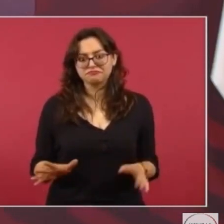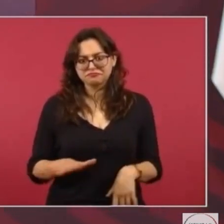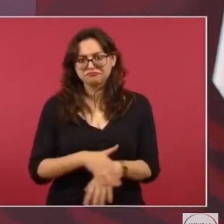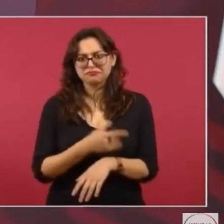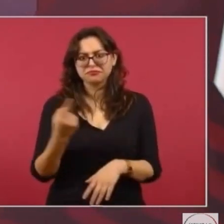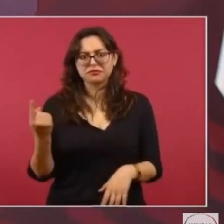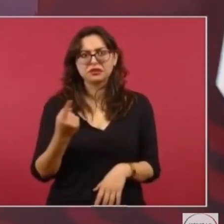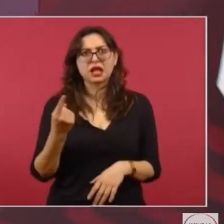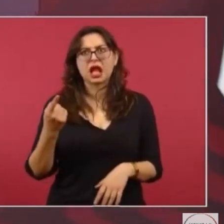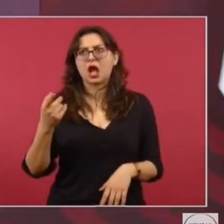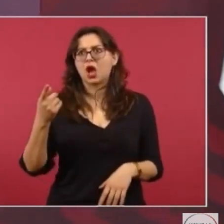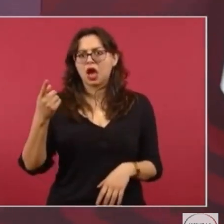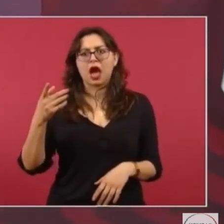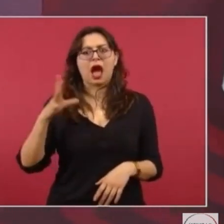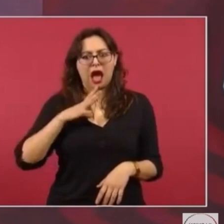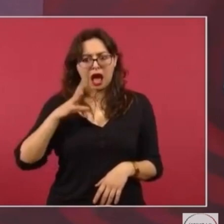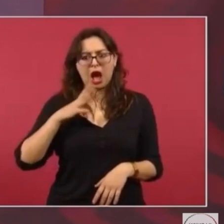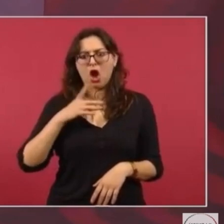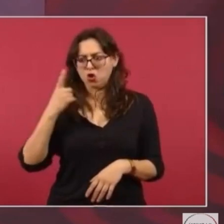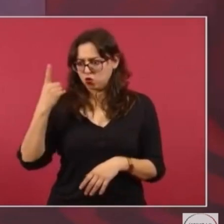del exministro